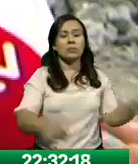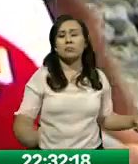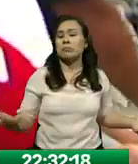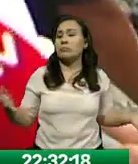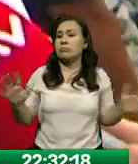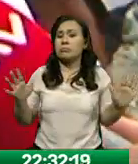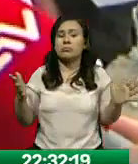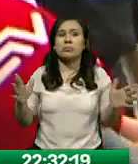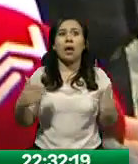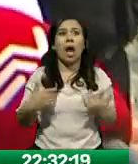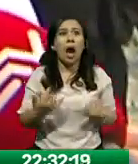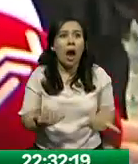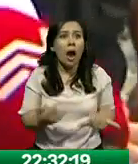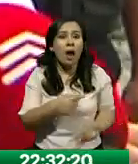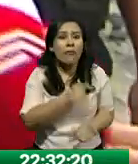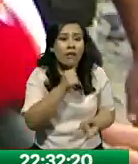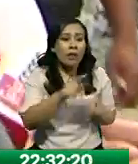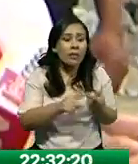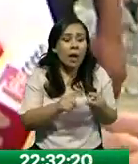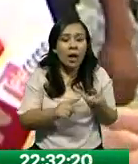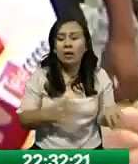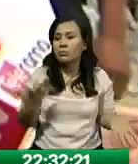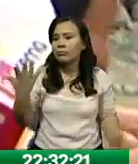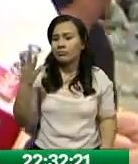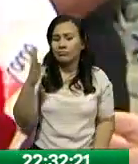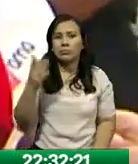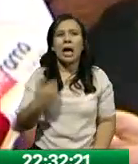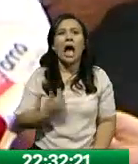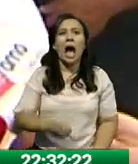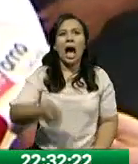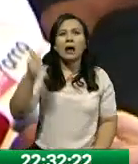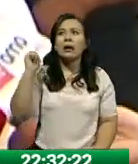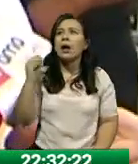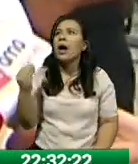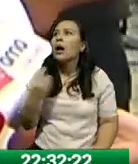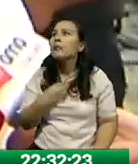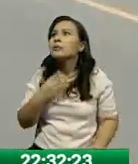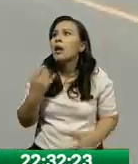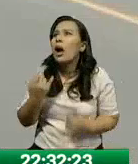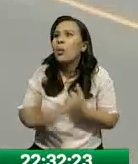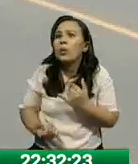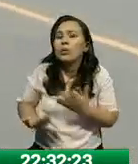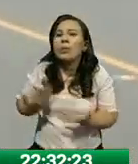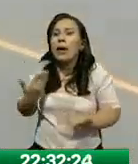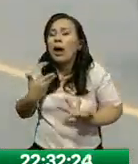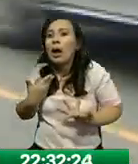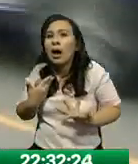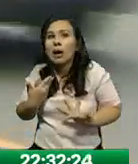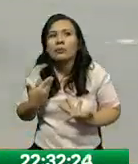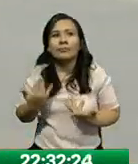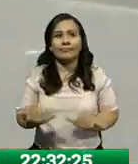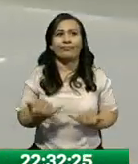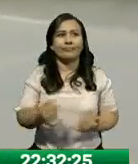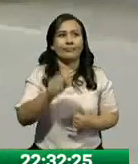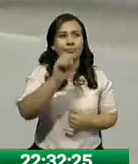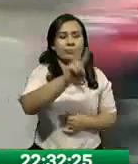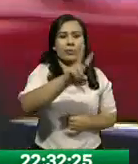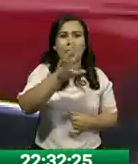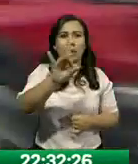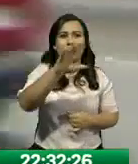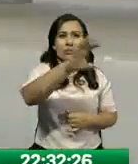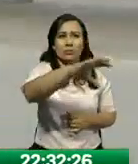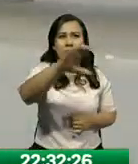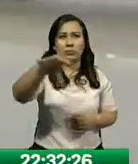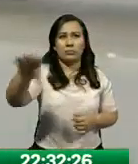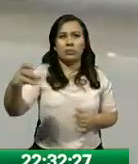para decirnos, oiga, esto falta. Nada, sino que ayer nos enteramos a última hora. De las 28 concesiones que existen en ese sector